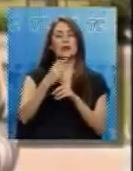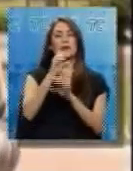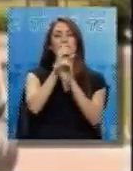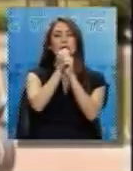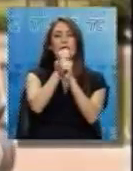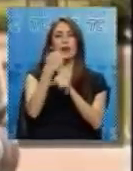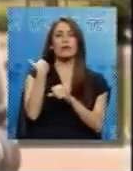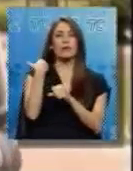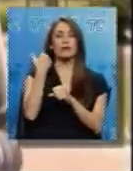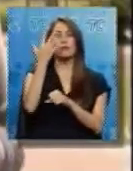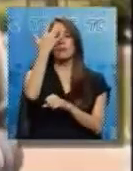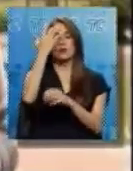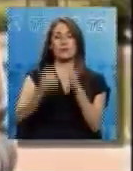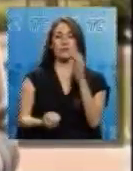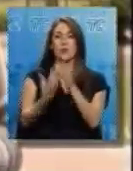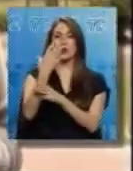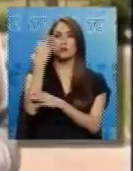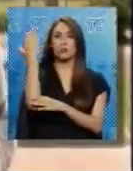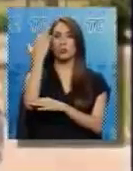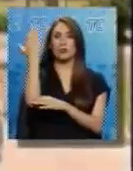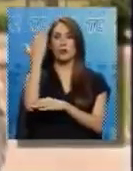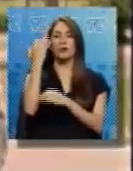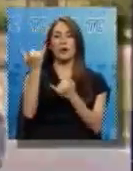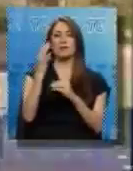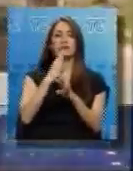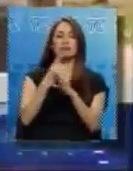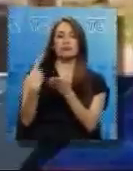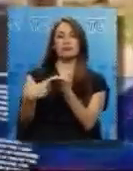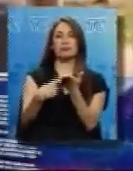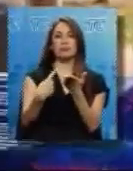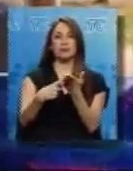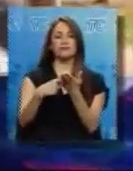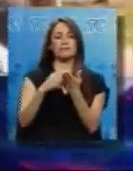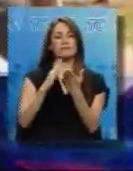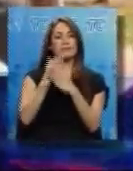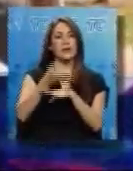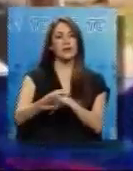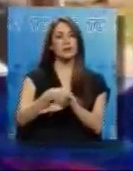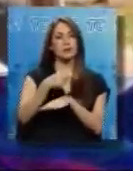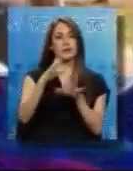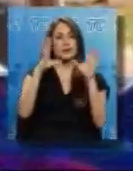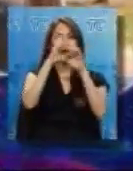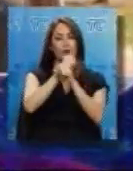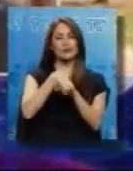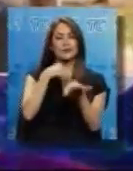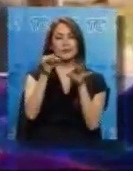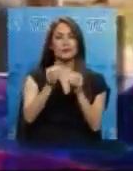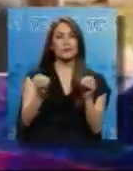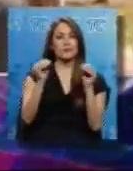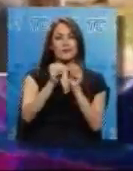naranja que rige por el volcán Tungurahua. En todo caso, es información que les ampliaremos en las próximas emisiones. Buenas tardes.